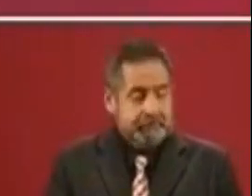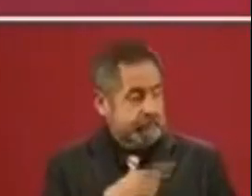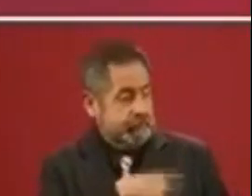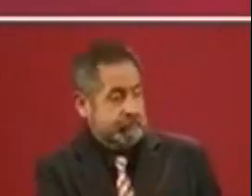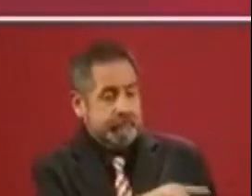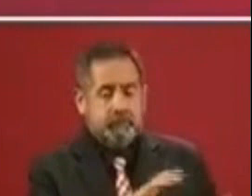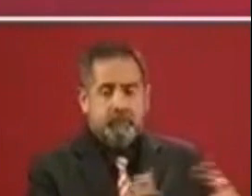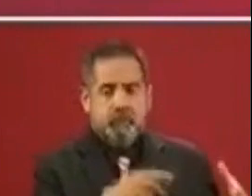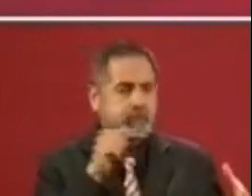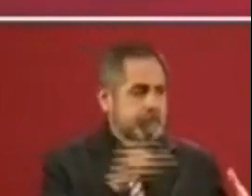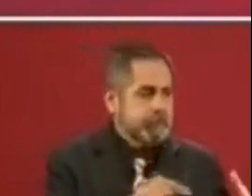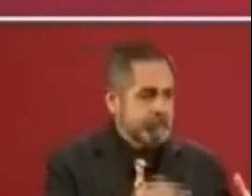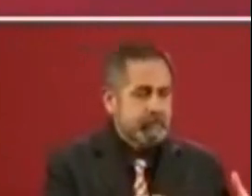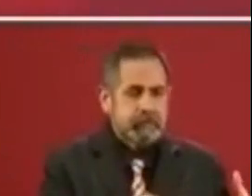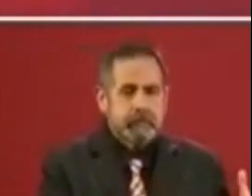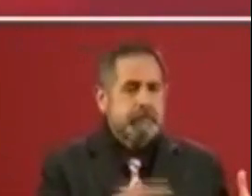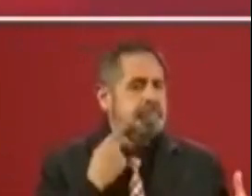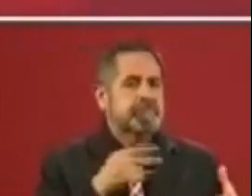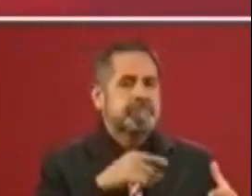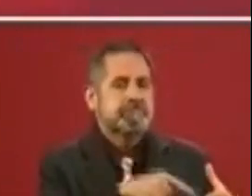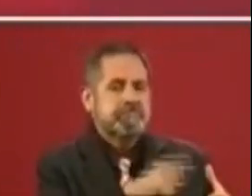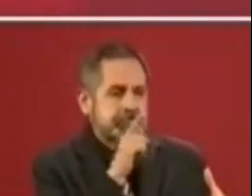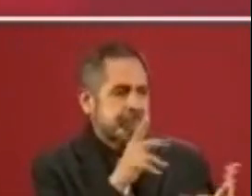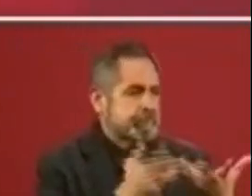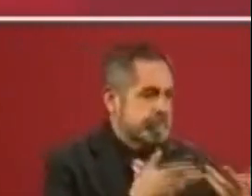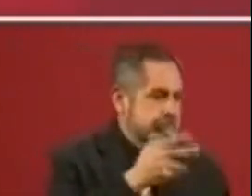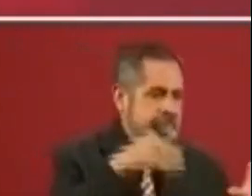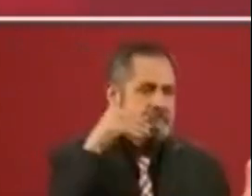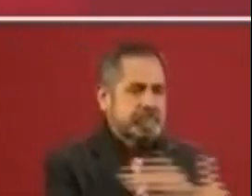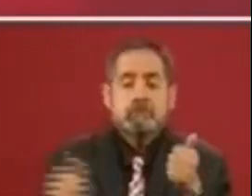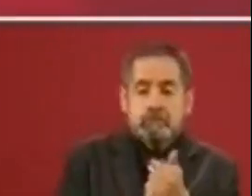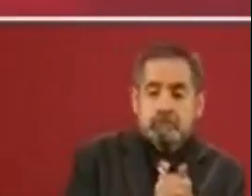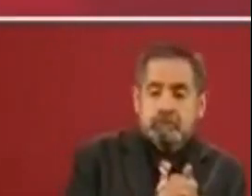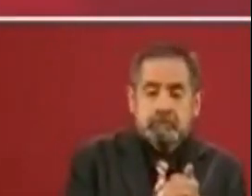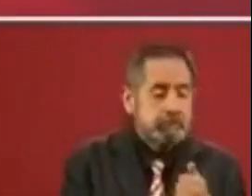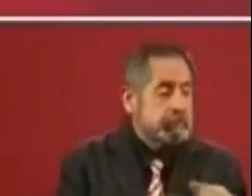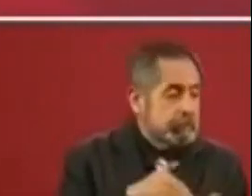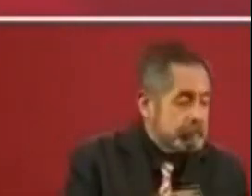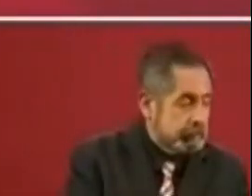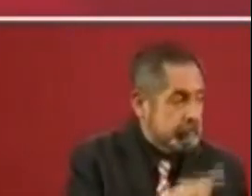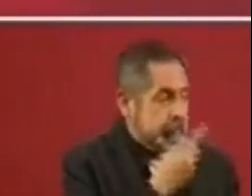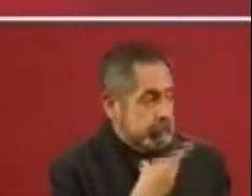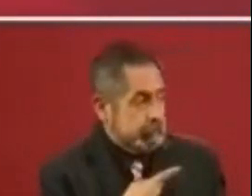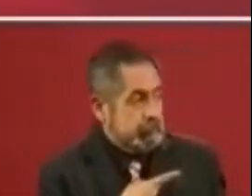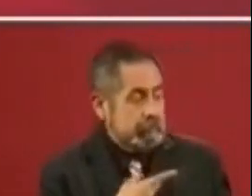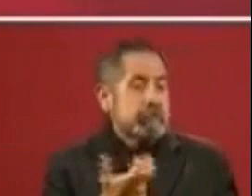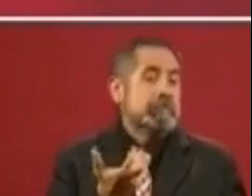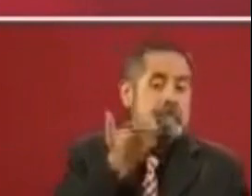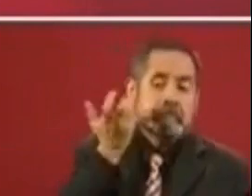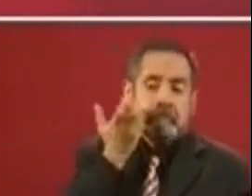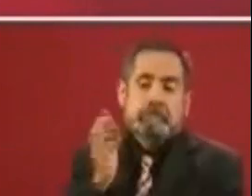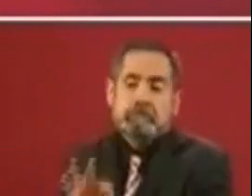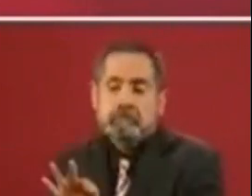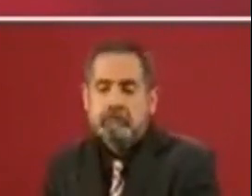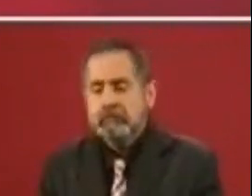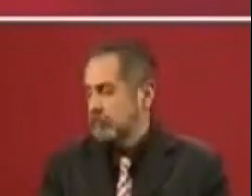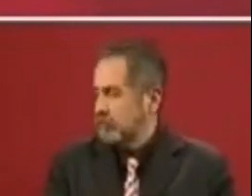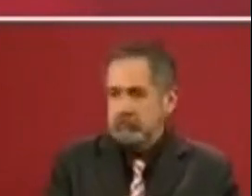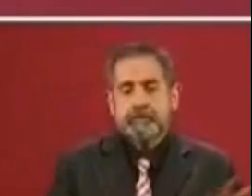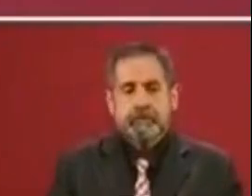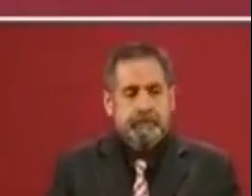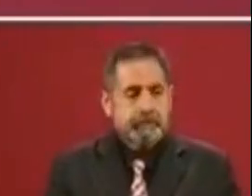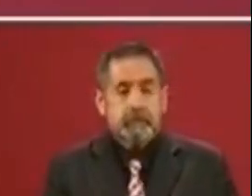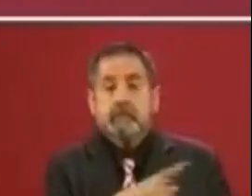moralmente y políticamente derrotados, al servicio de una minoría